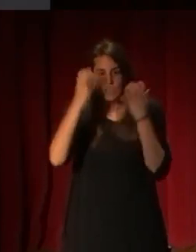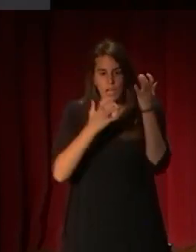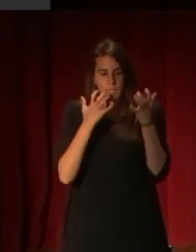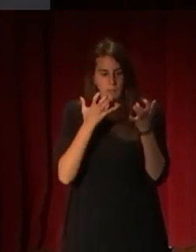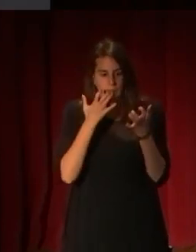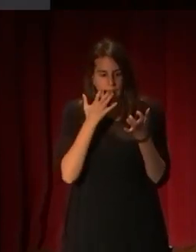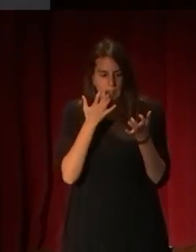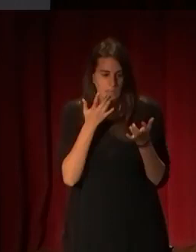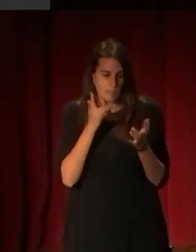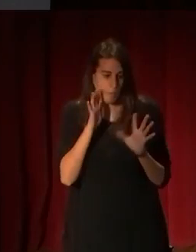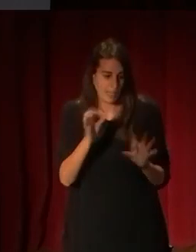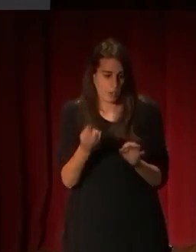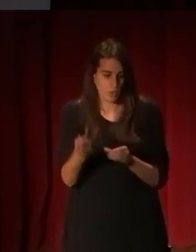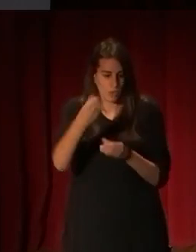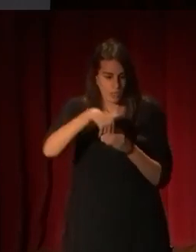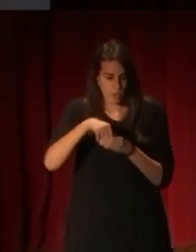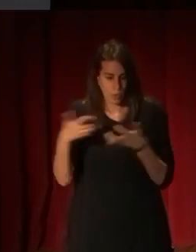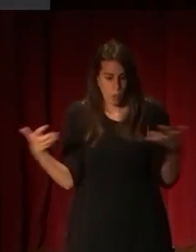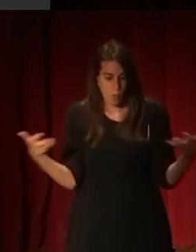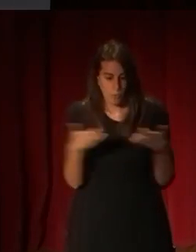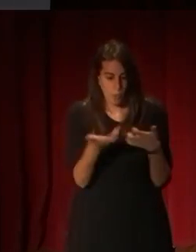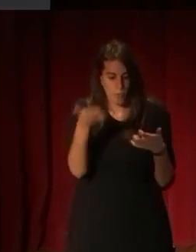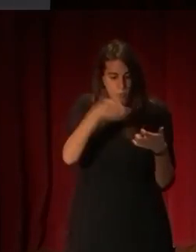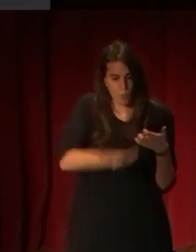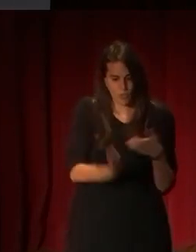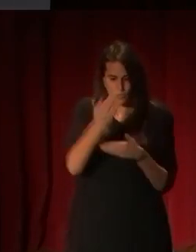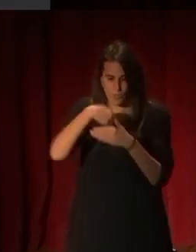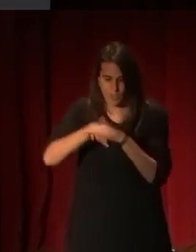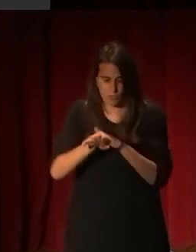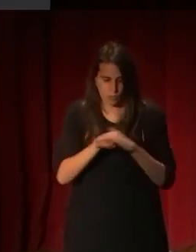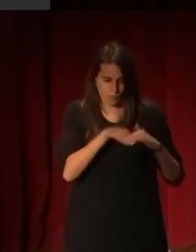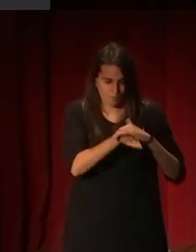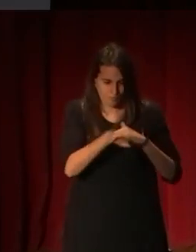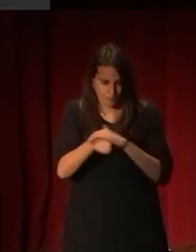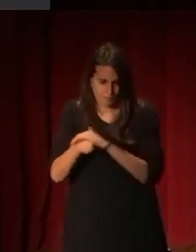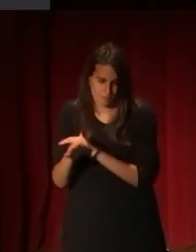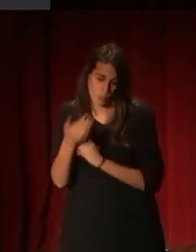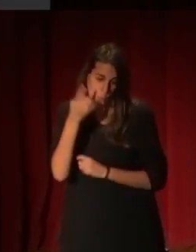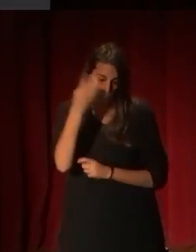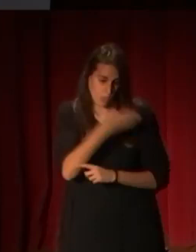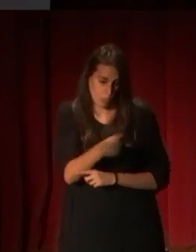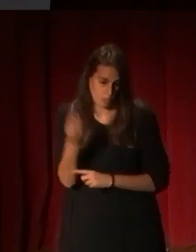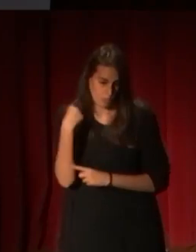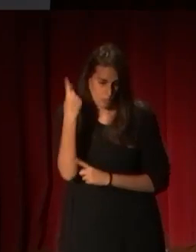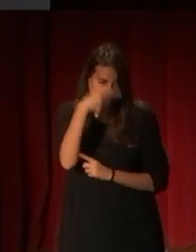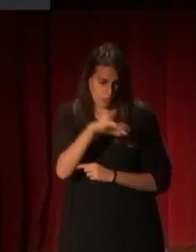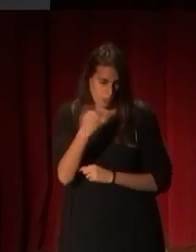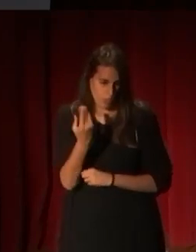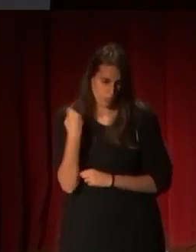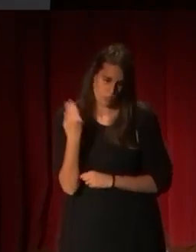salvajes que peleaban entre sí o un film o en una especie de tauromaquia no